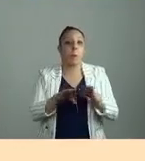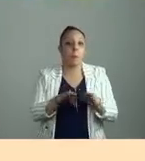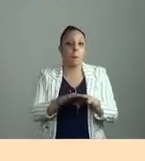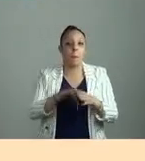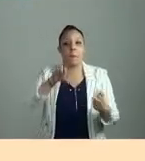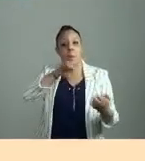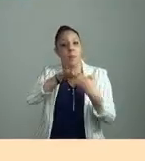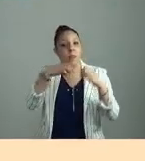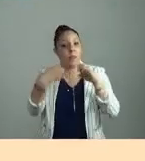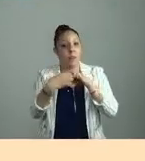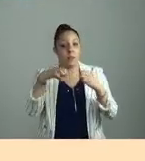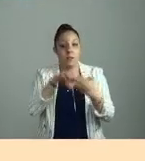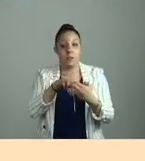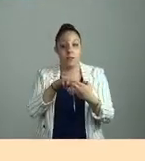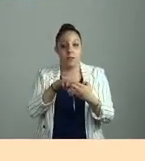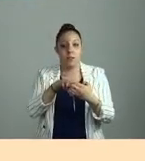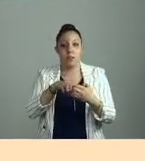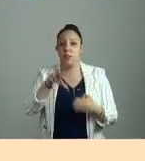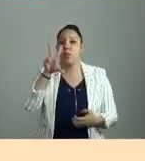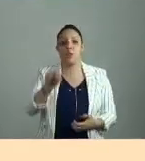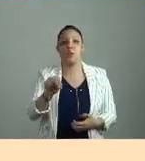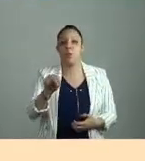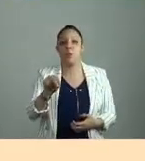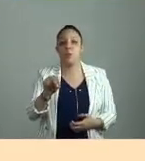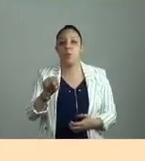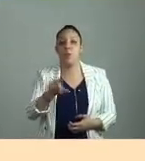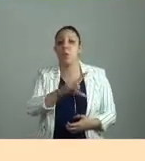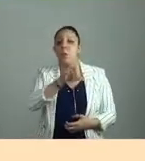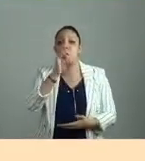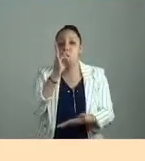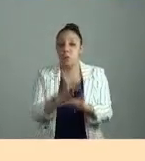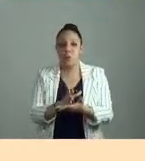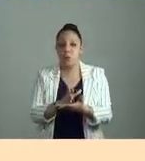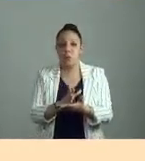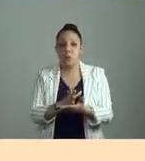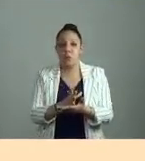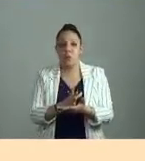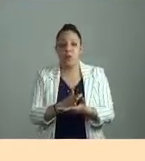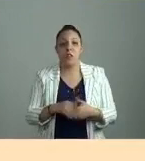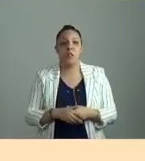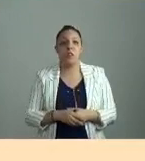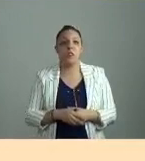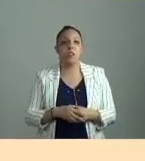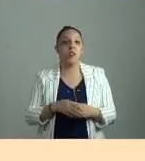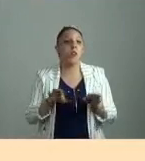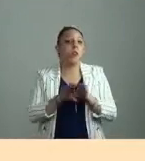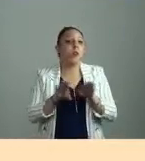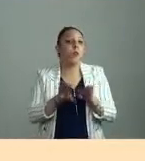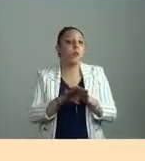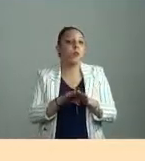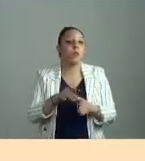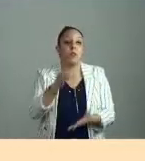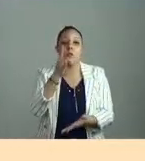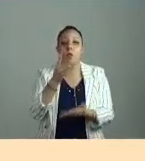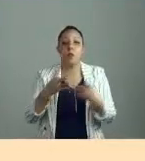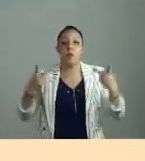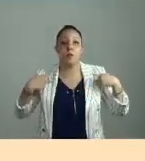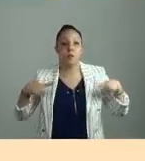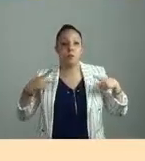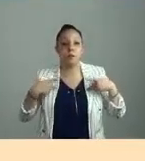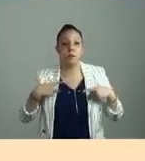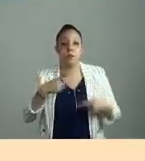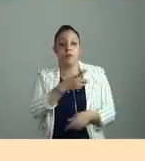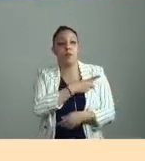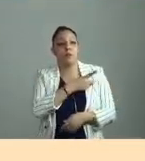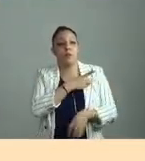un peligro y no son personas de la parte debe siempre defender no que